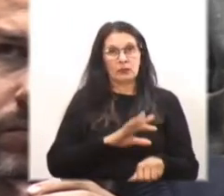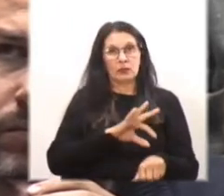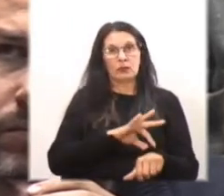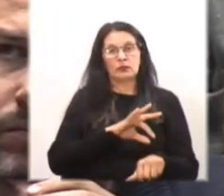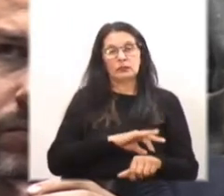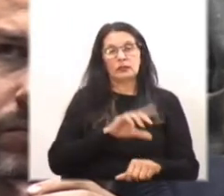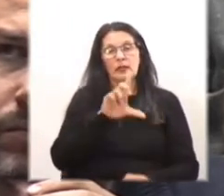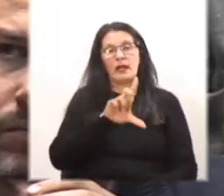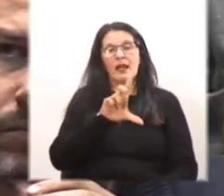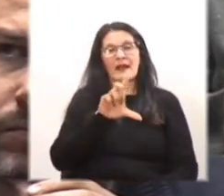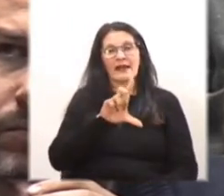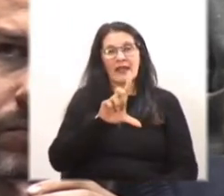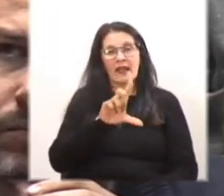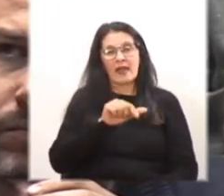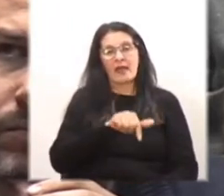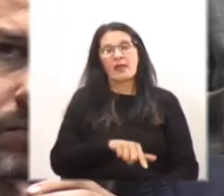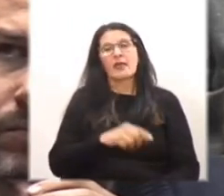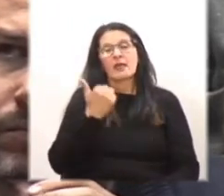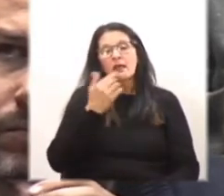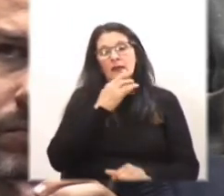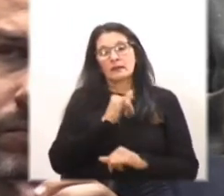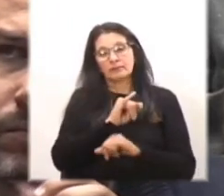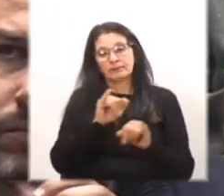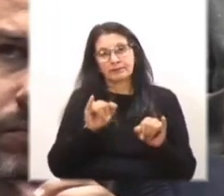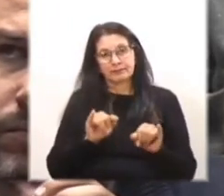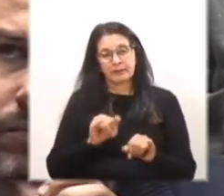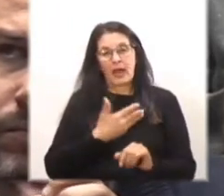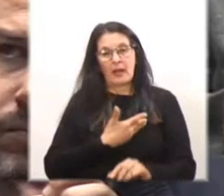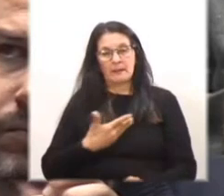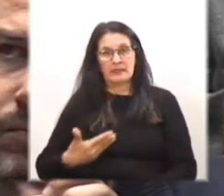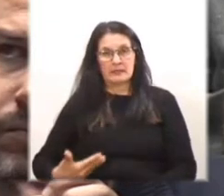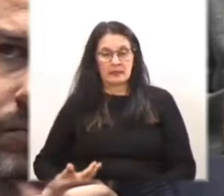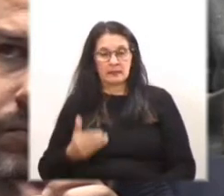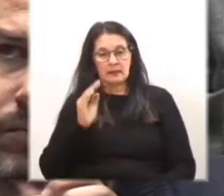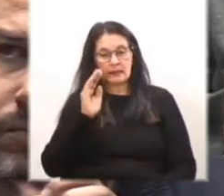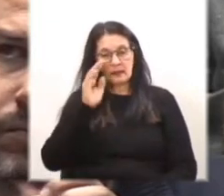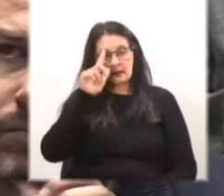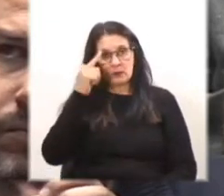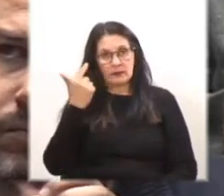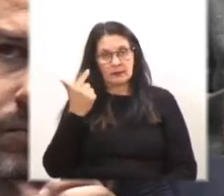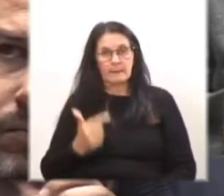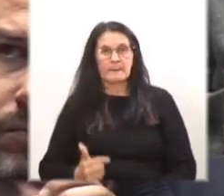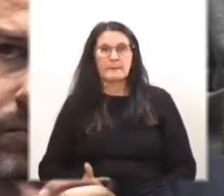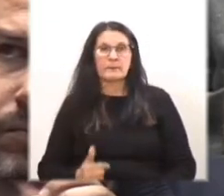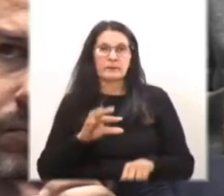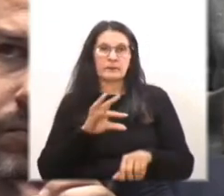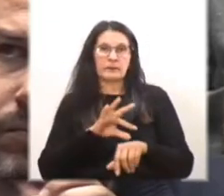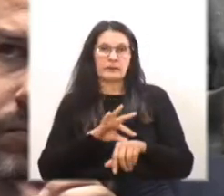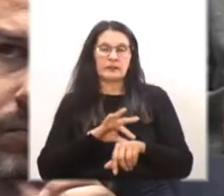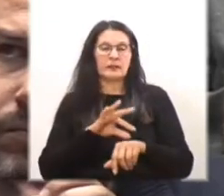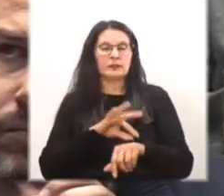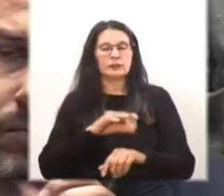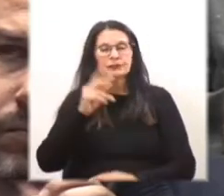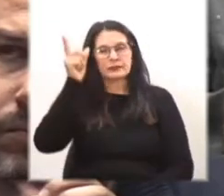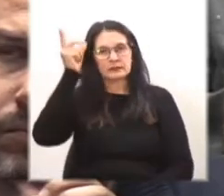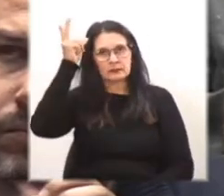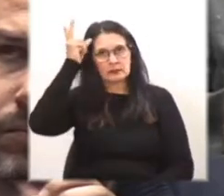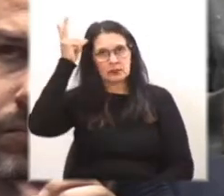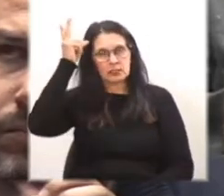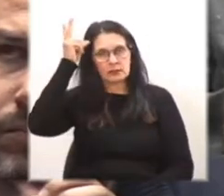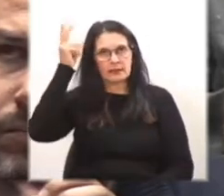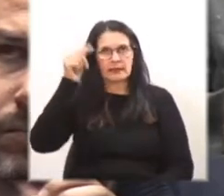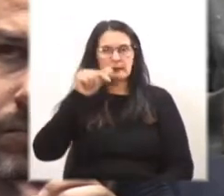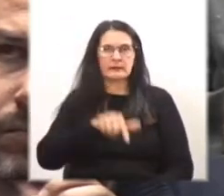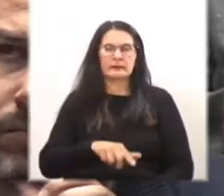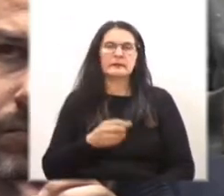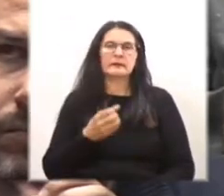Larrañaga, le comunicó al señor presidente de la República el doctor Tabaré Vázquez, que la